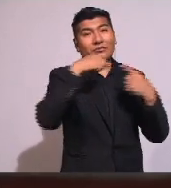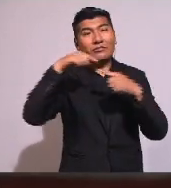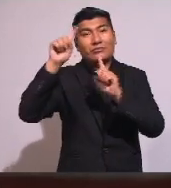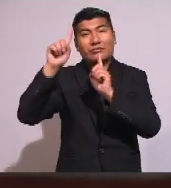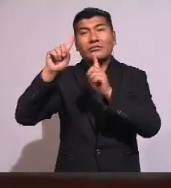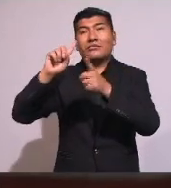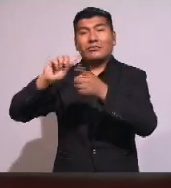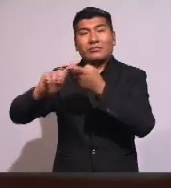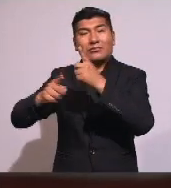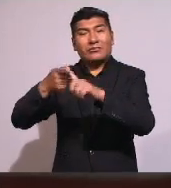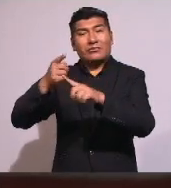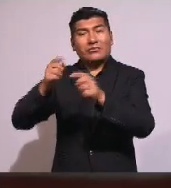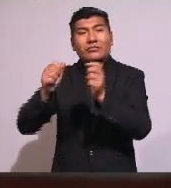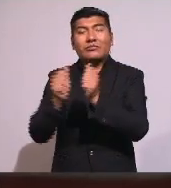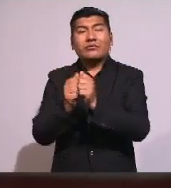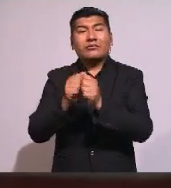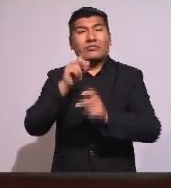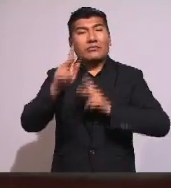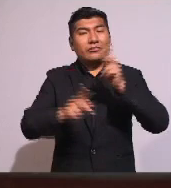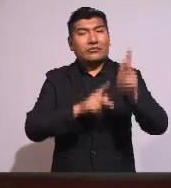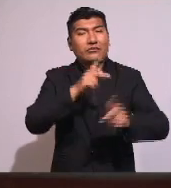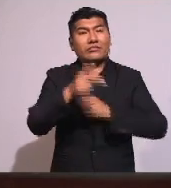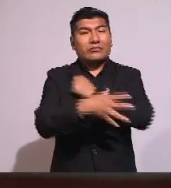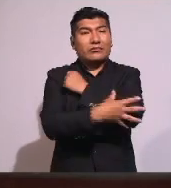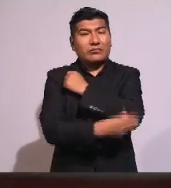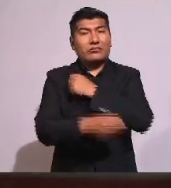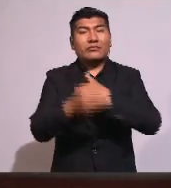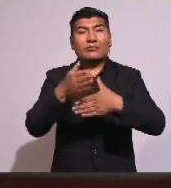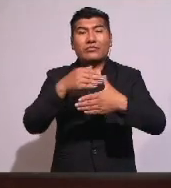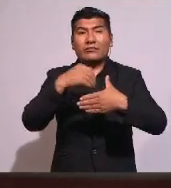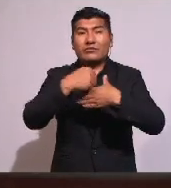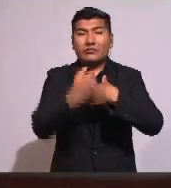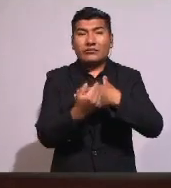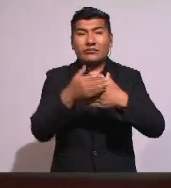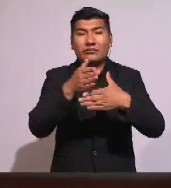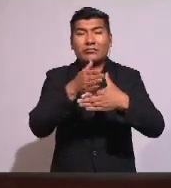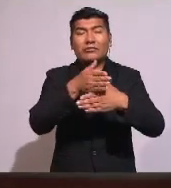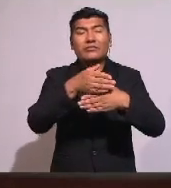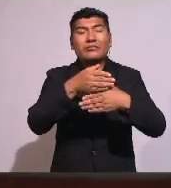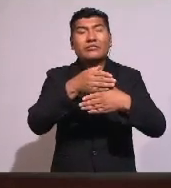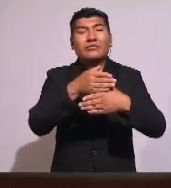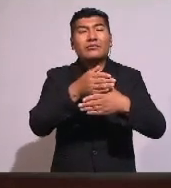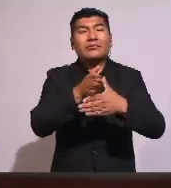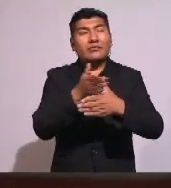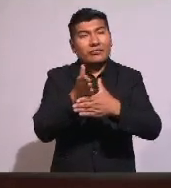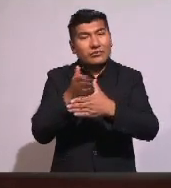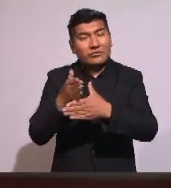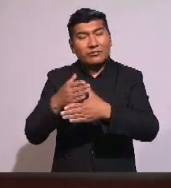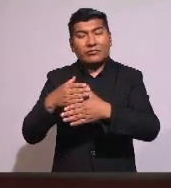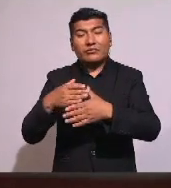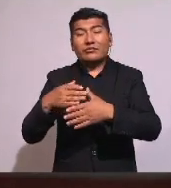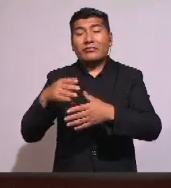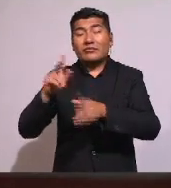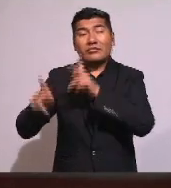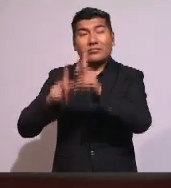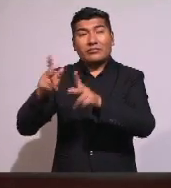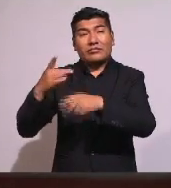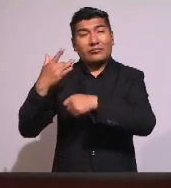hecho amigos de los pobres, partiendo el pan con los hambrientos, vistiendo a los